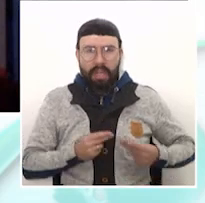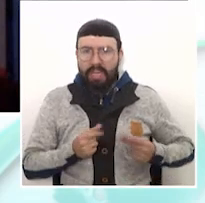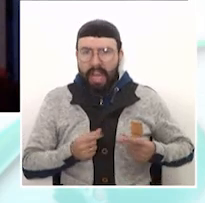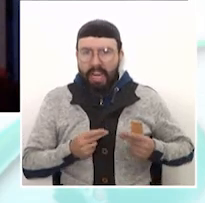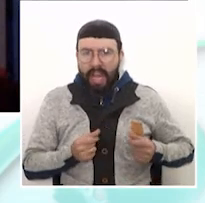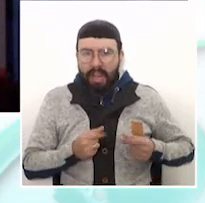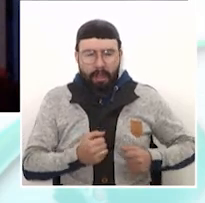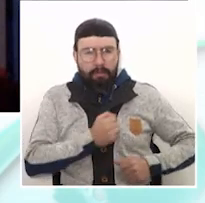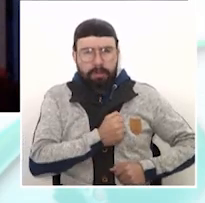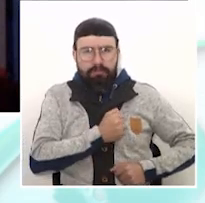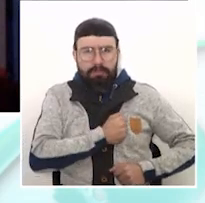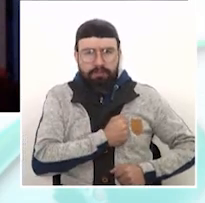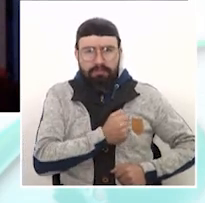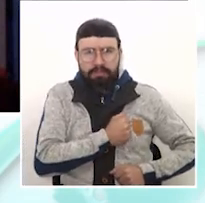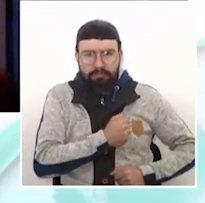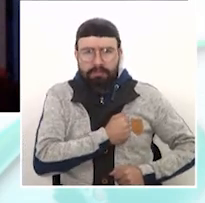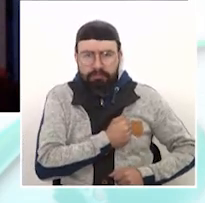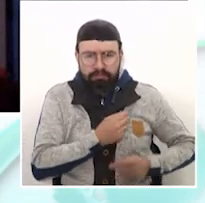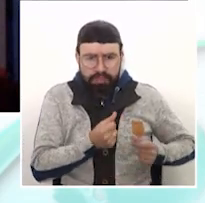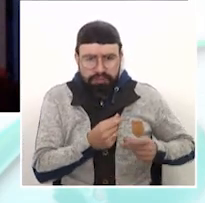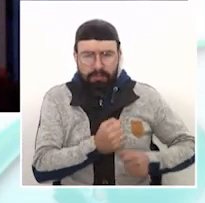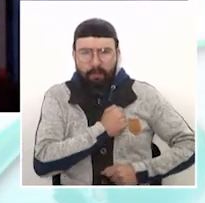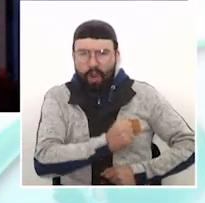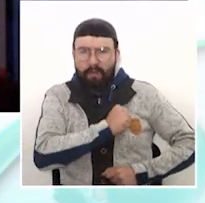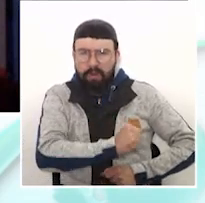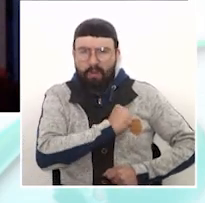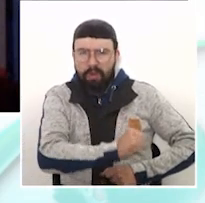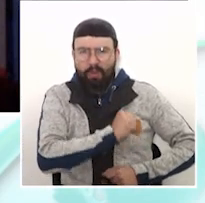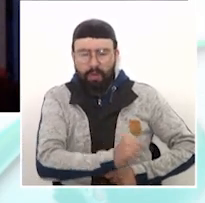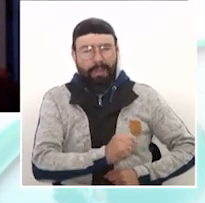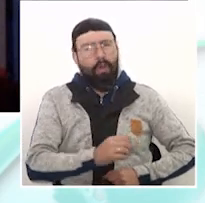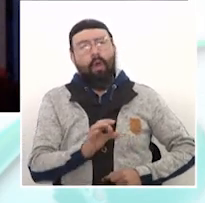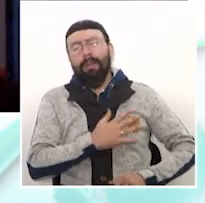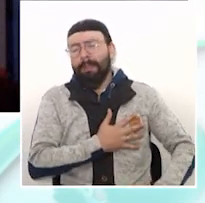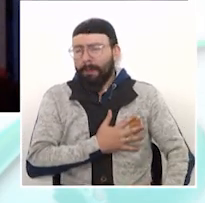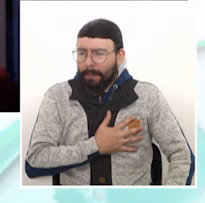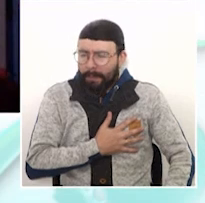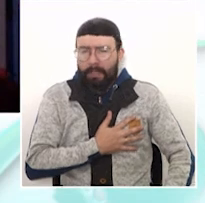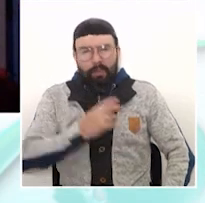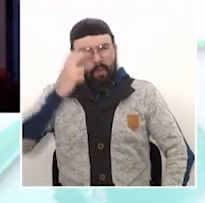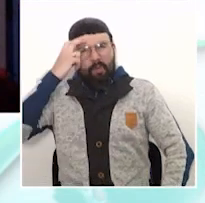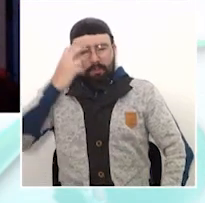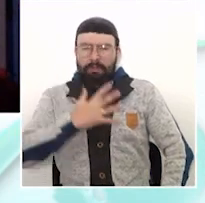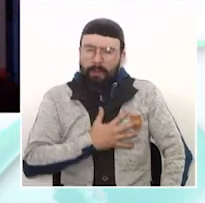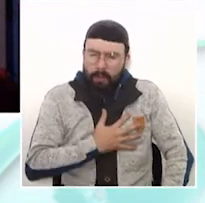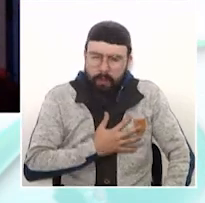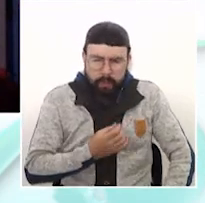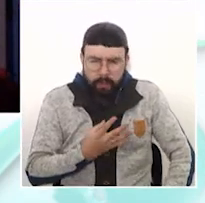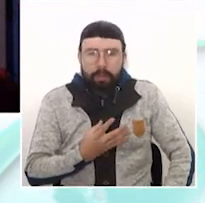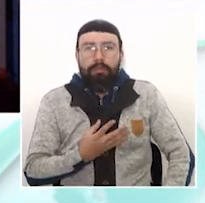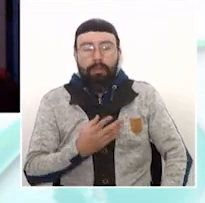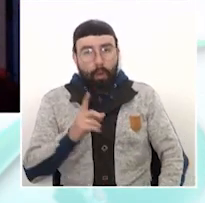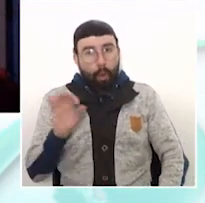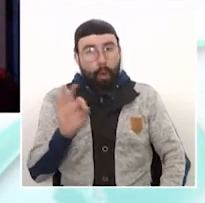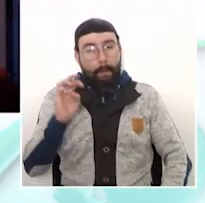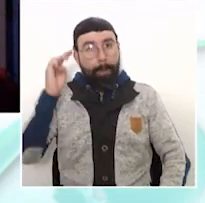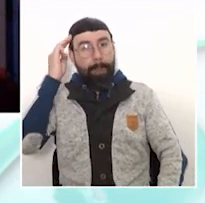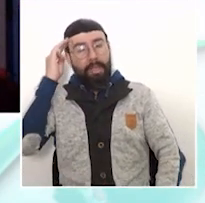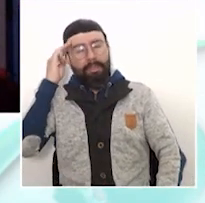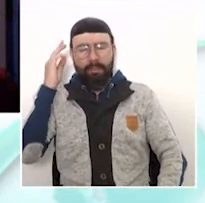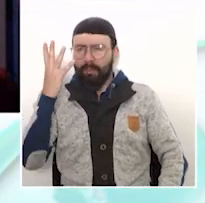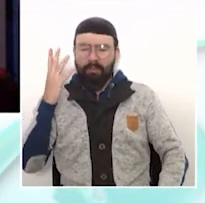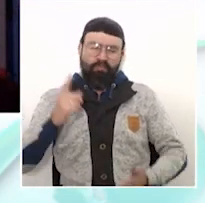veces a palpitar mucho más rápido, nos empieza a doler un poco el pecho, nuestra mente también se ve alterada y dejamos de